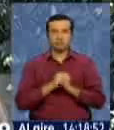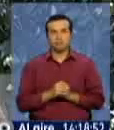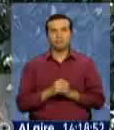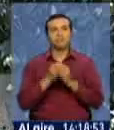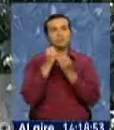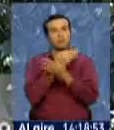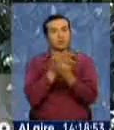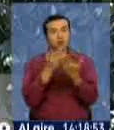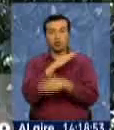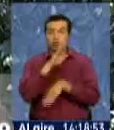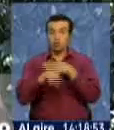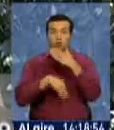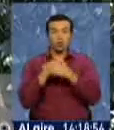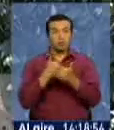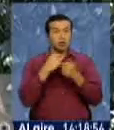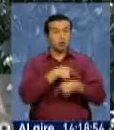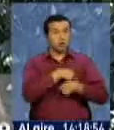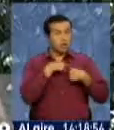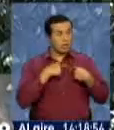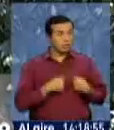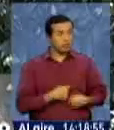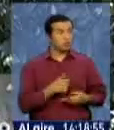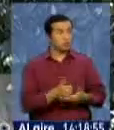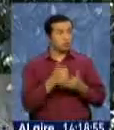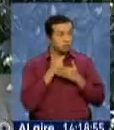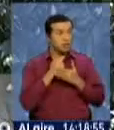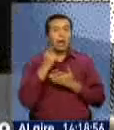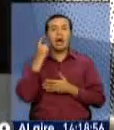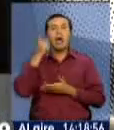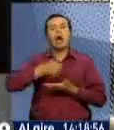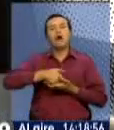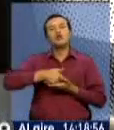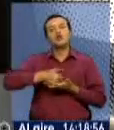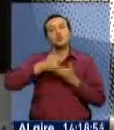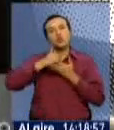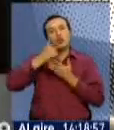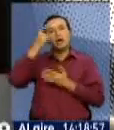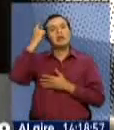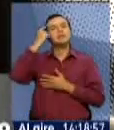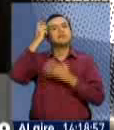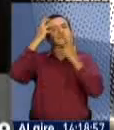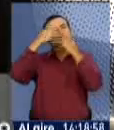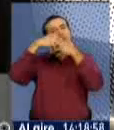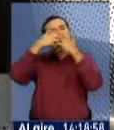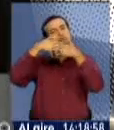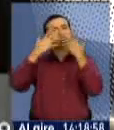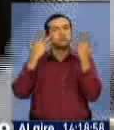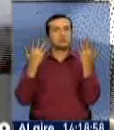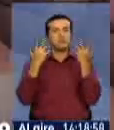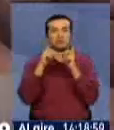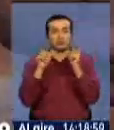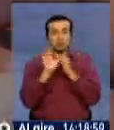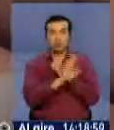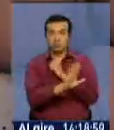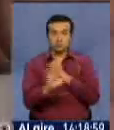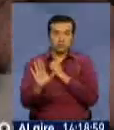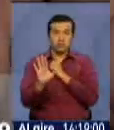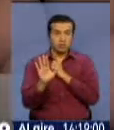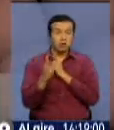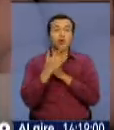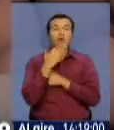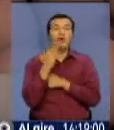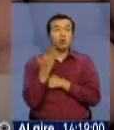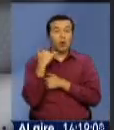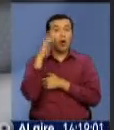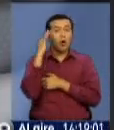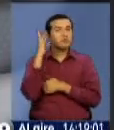Decimos que todo lo que es bueno para el corazón es bueno para el cerebro. Sin embargo, con una esperanza de vida cada vez más amplia de la población, el tener Alzheimer es cada